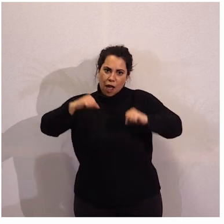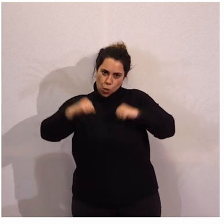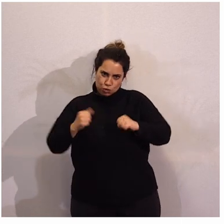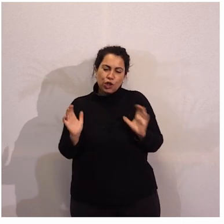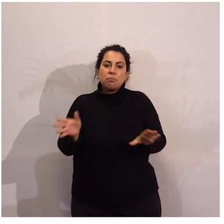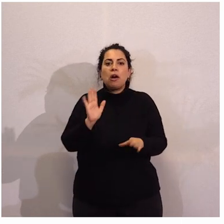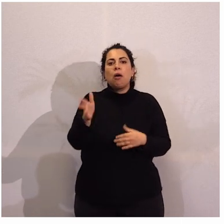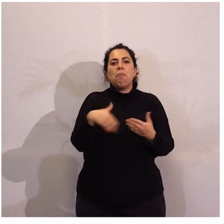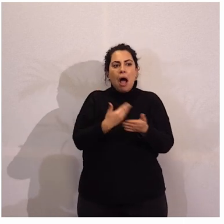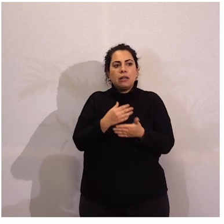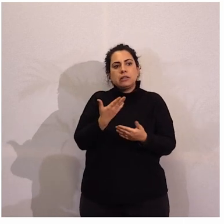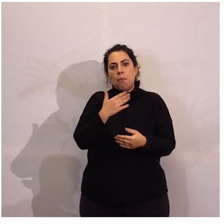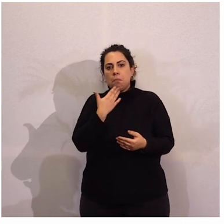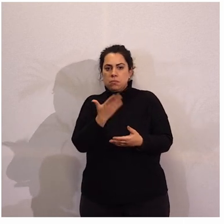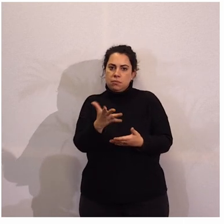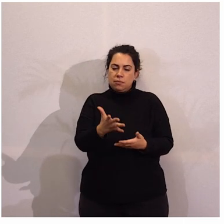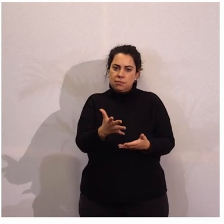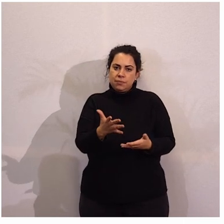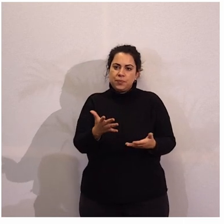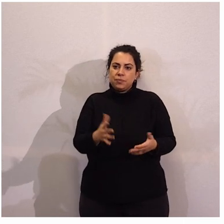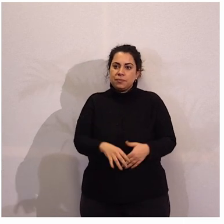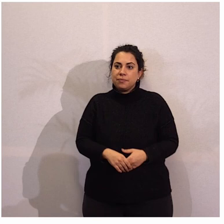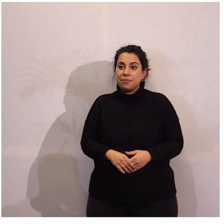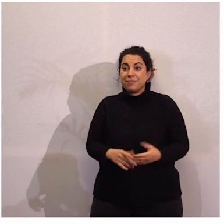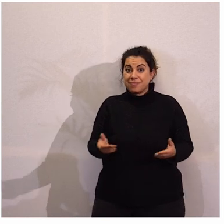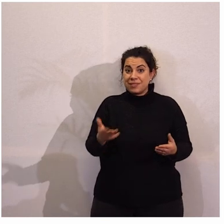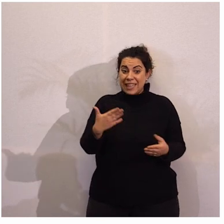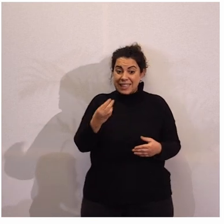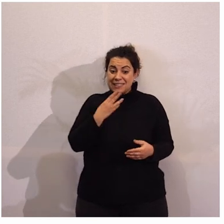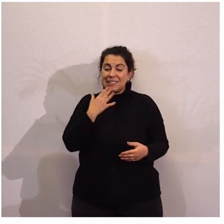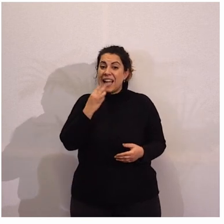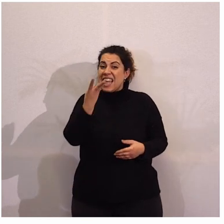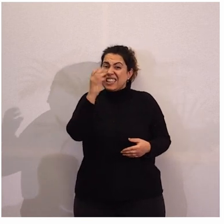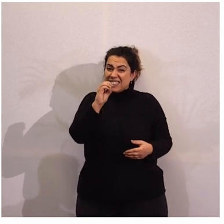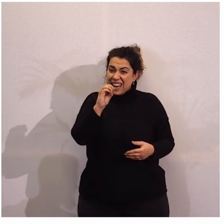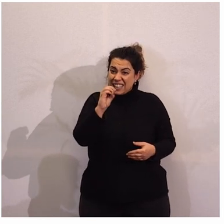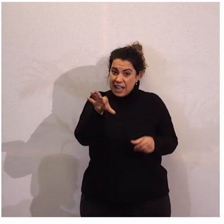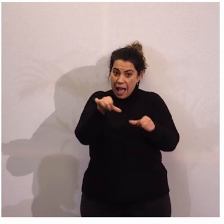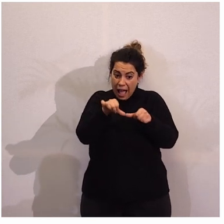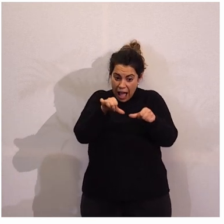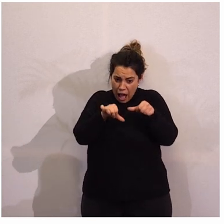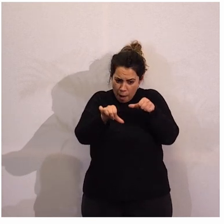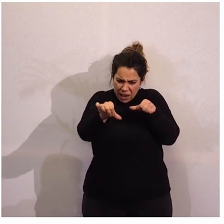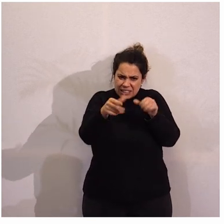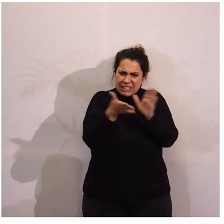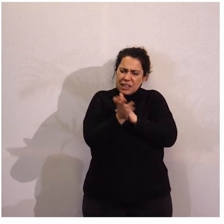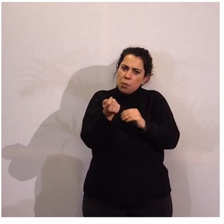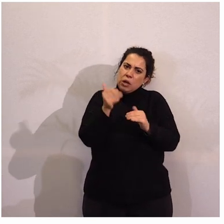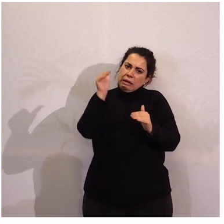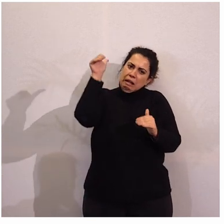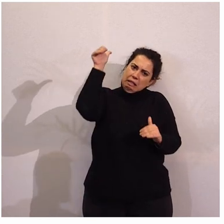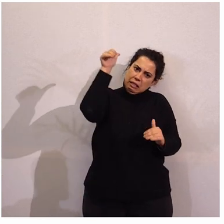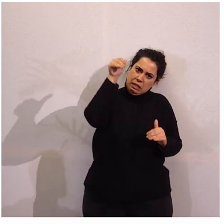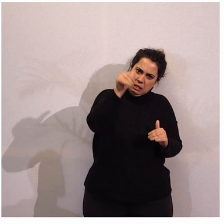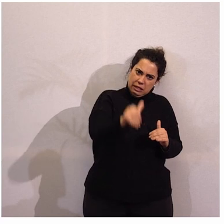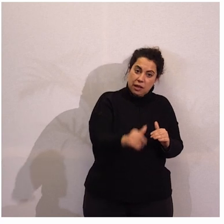edad. Y luego, a partir de los 30 y tanto, hay como una bajada, lógico, porque